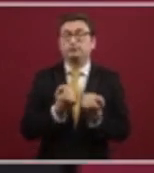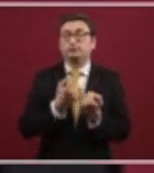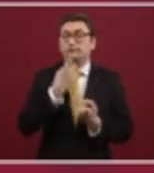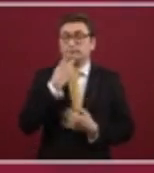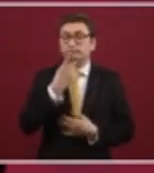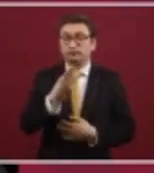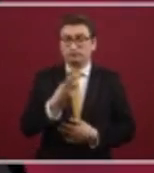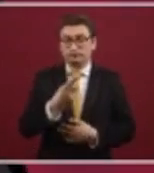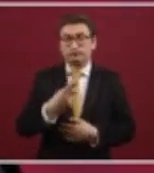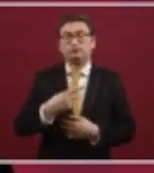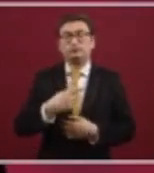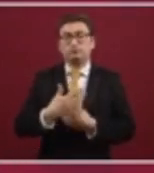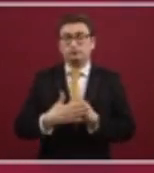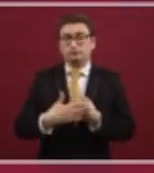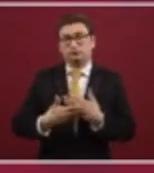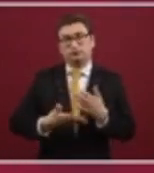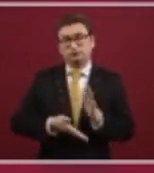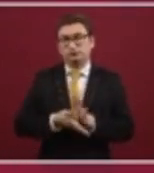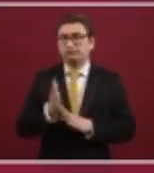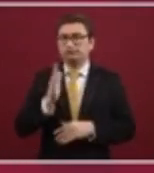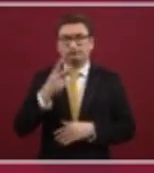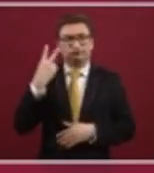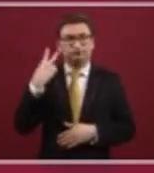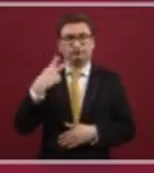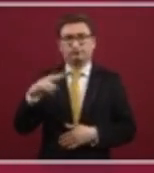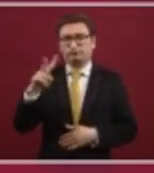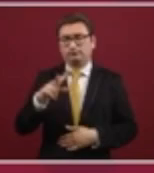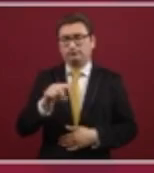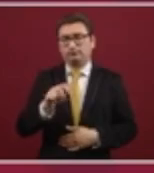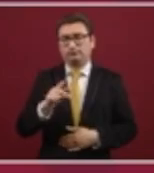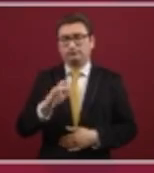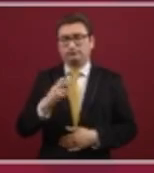vamos a viajar a Tapachula,